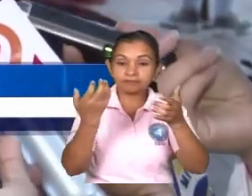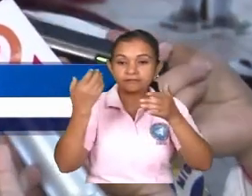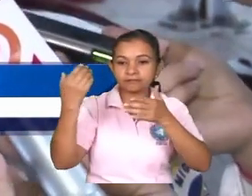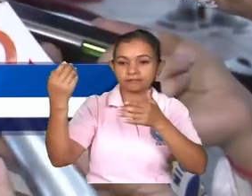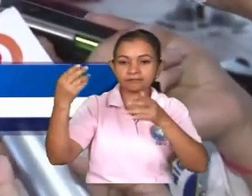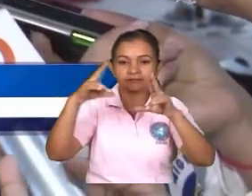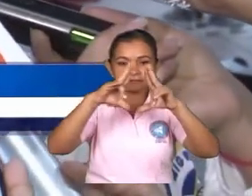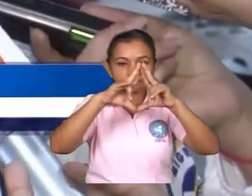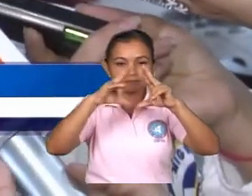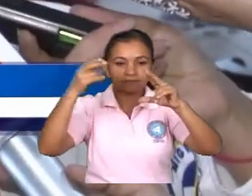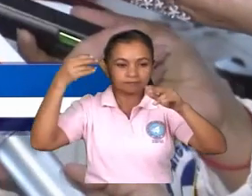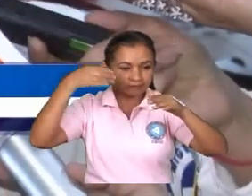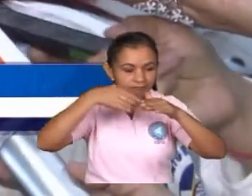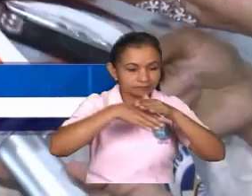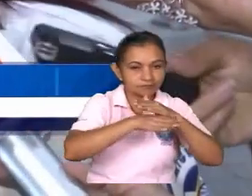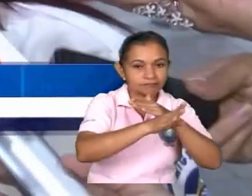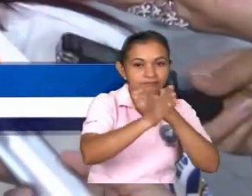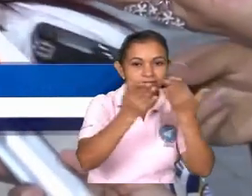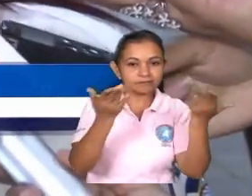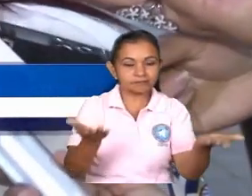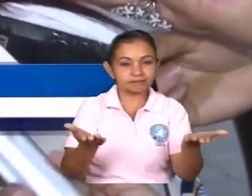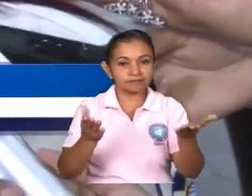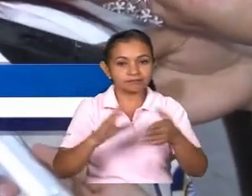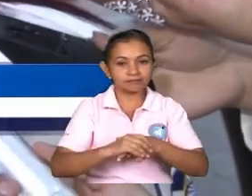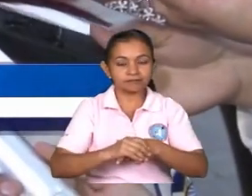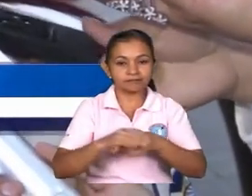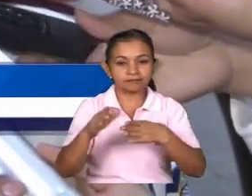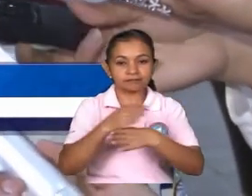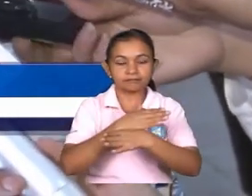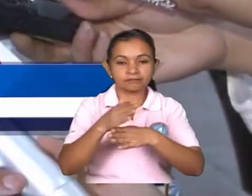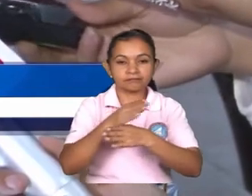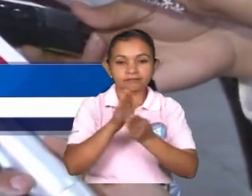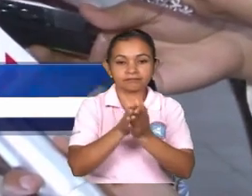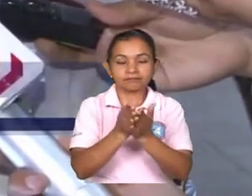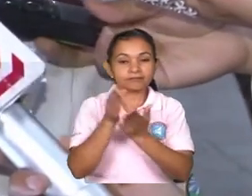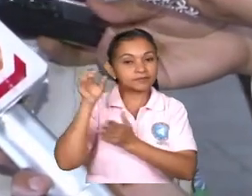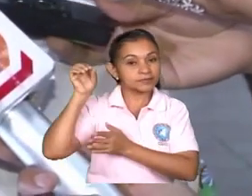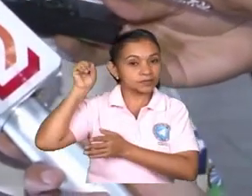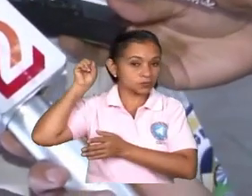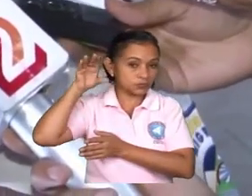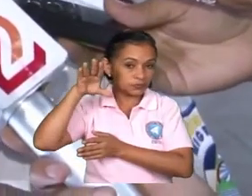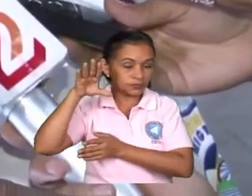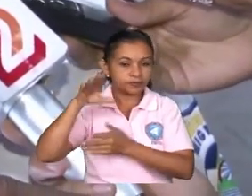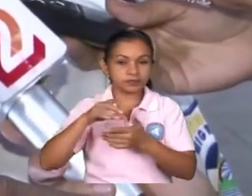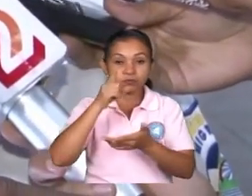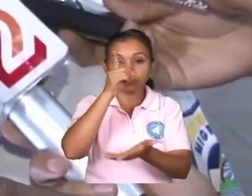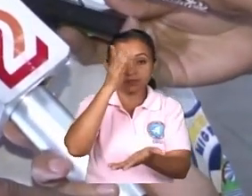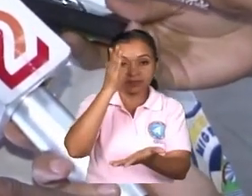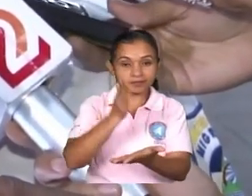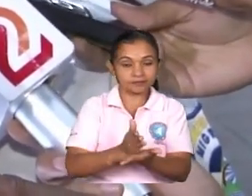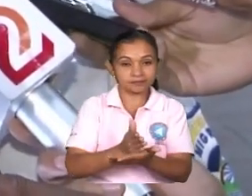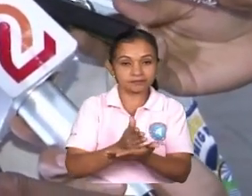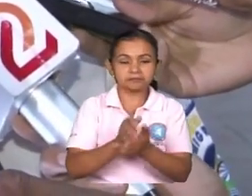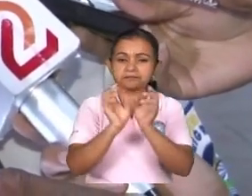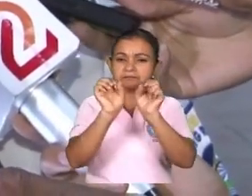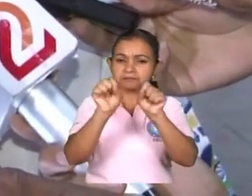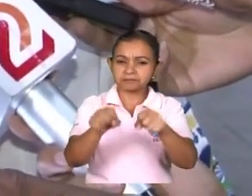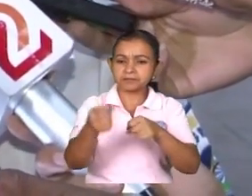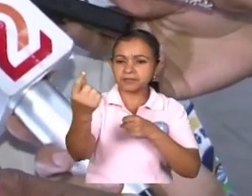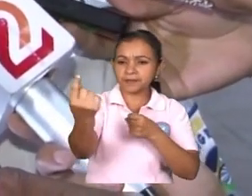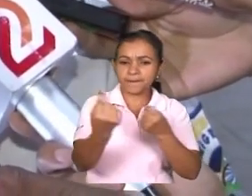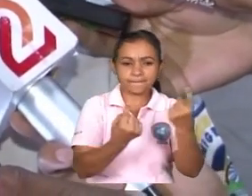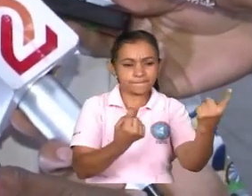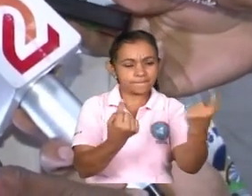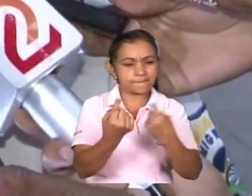al país en la clasificación migratoria de turista. Una vez ellos pueden presentarse